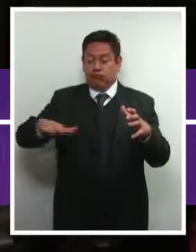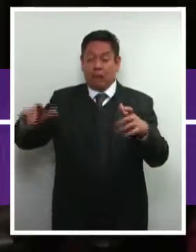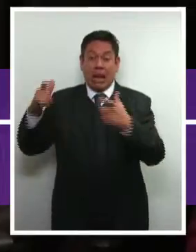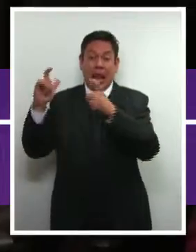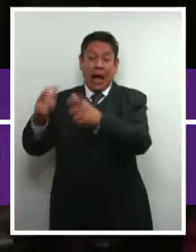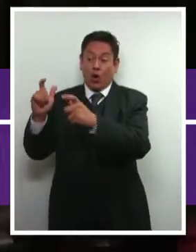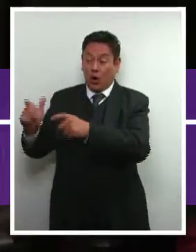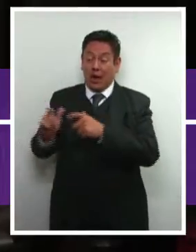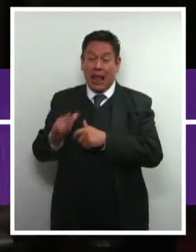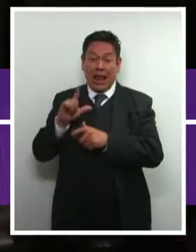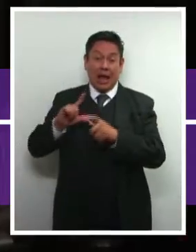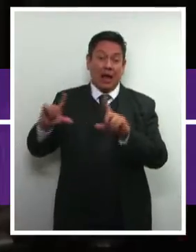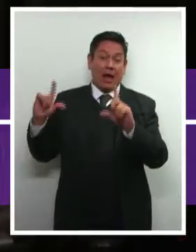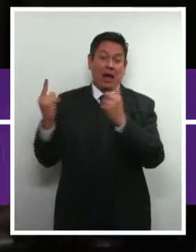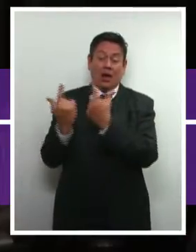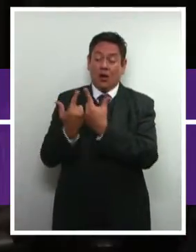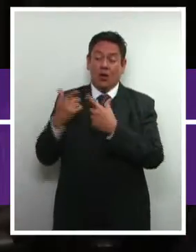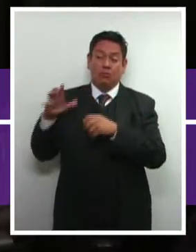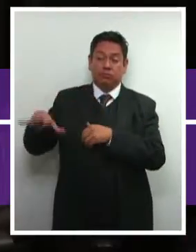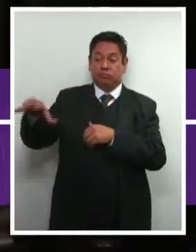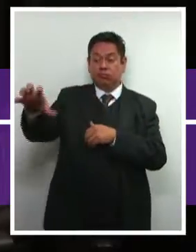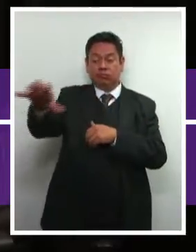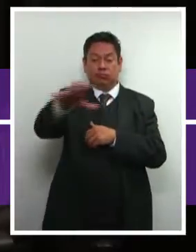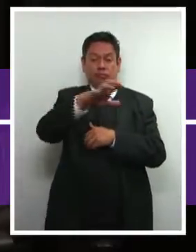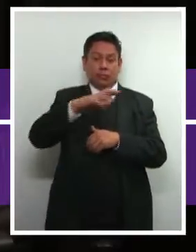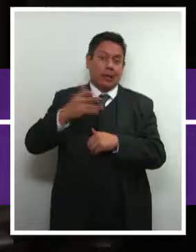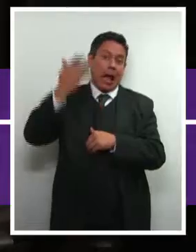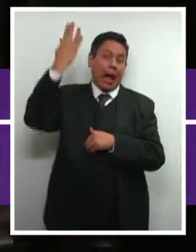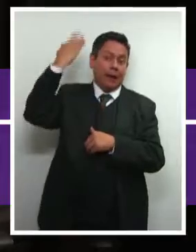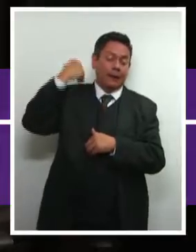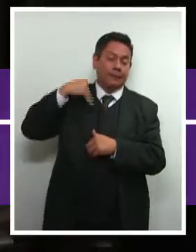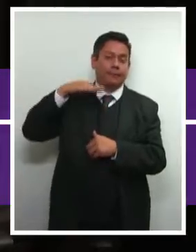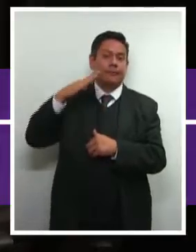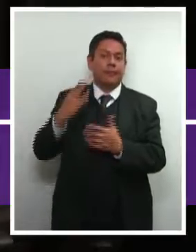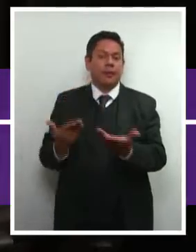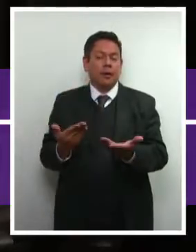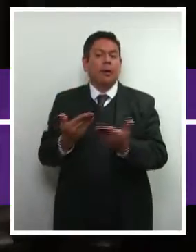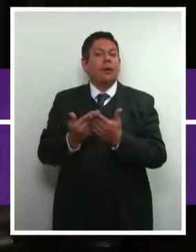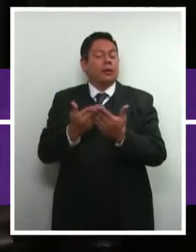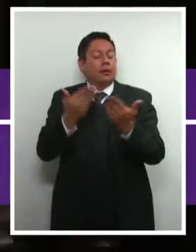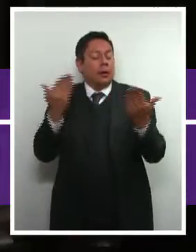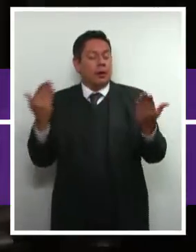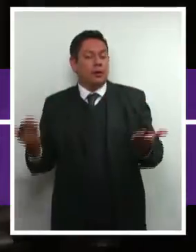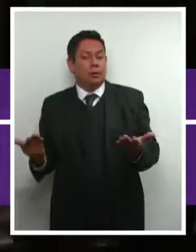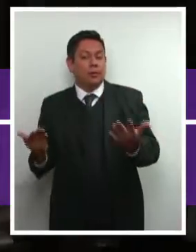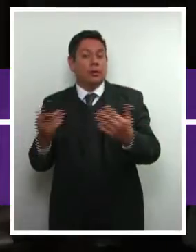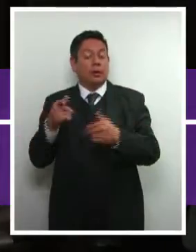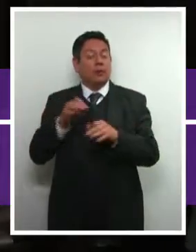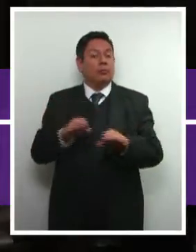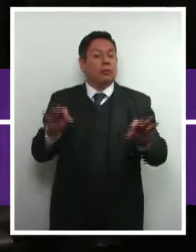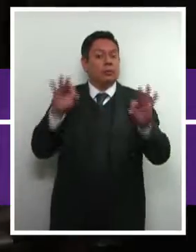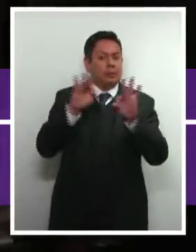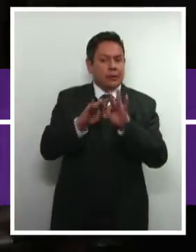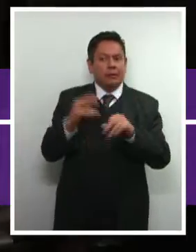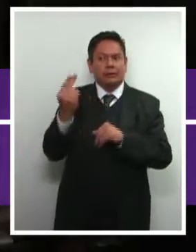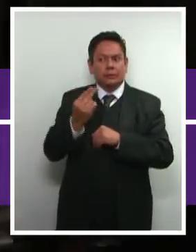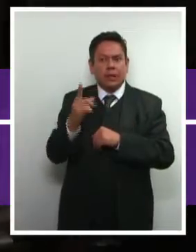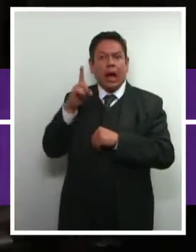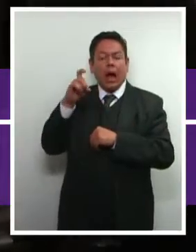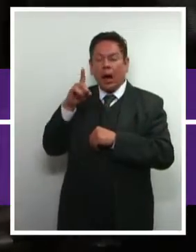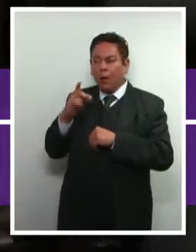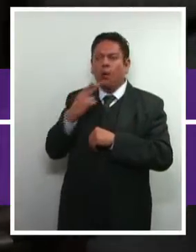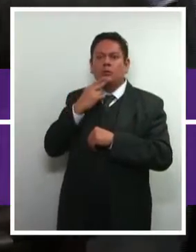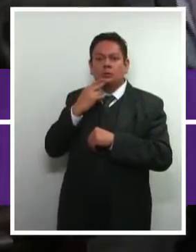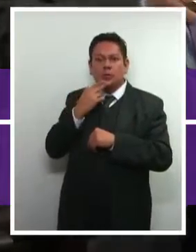las vulnerabilidades que esto significa. Y gestionar adecuadamente el agua en la Ciudad de